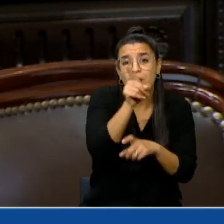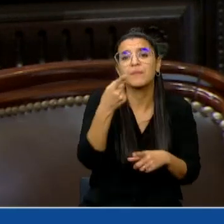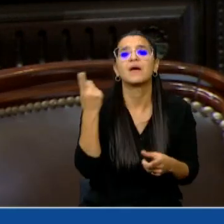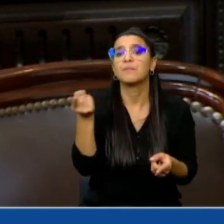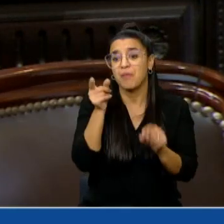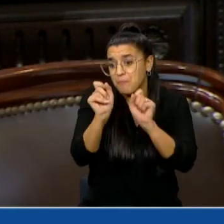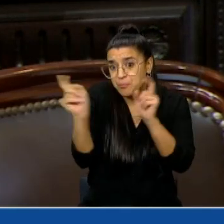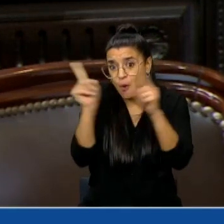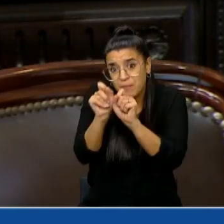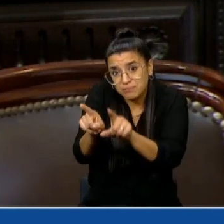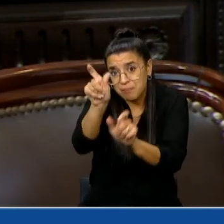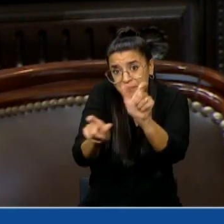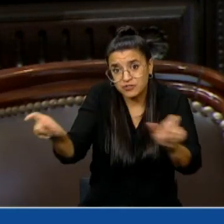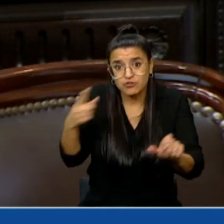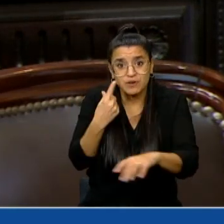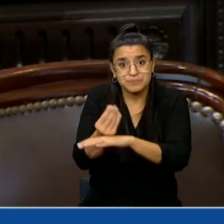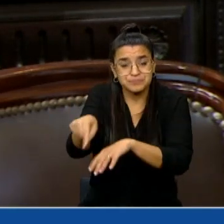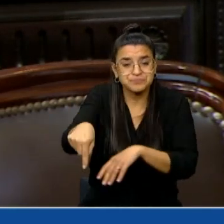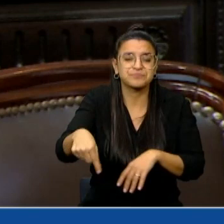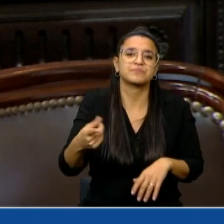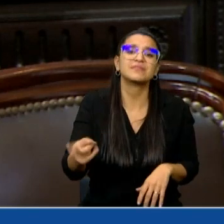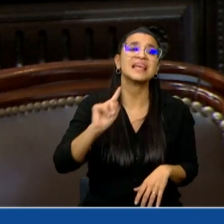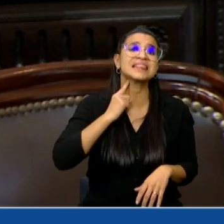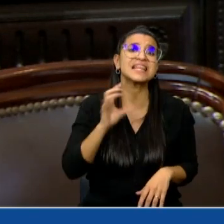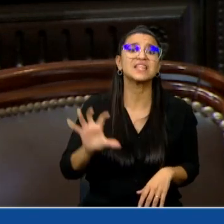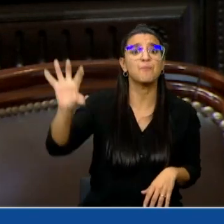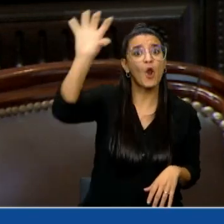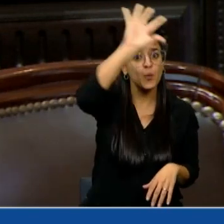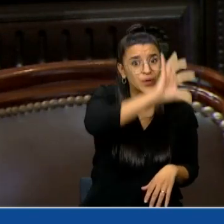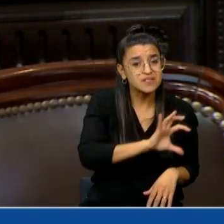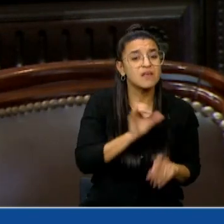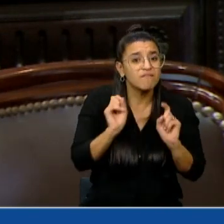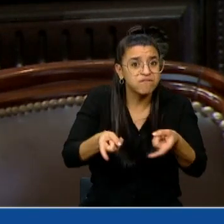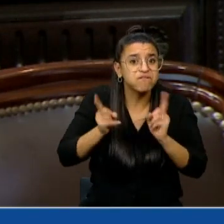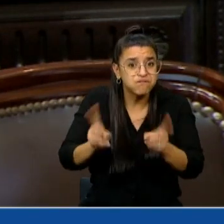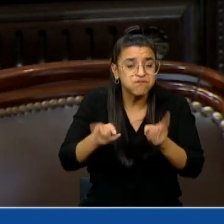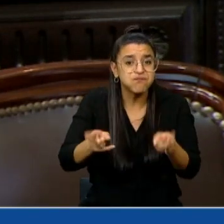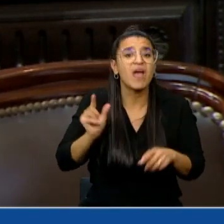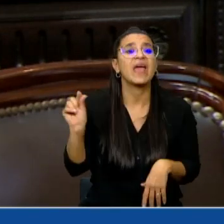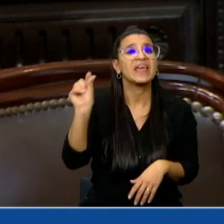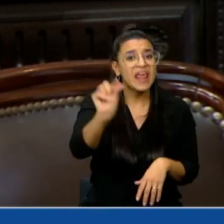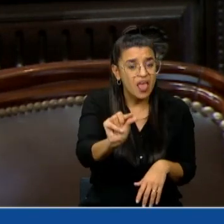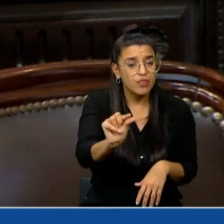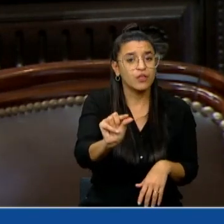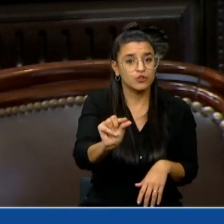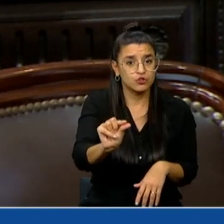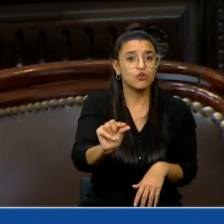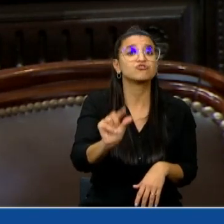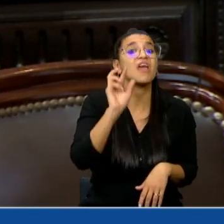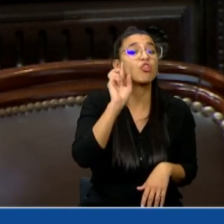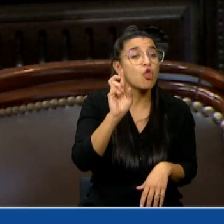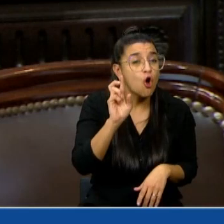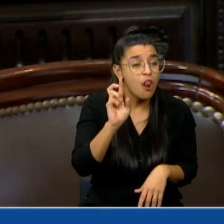los ciudadanos. En 13 provincias están vigentes créditos en